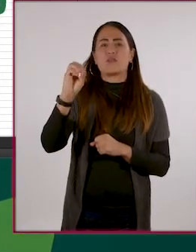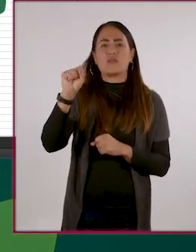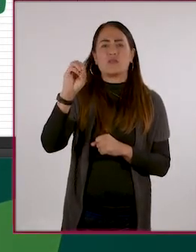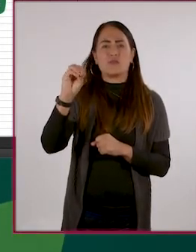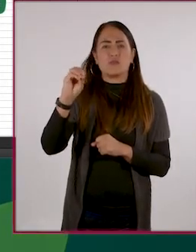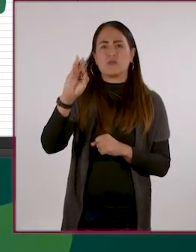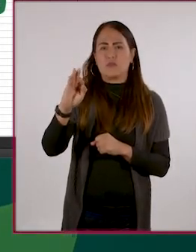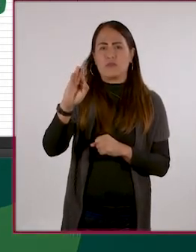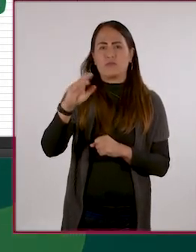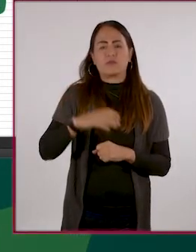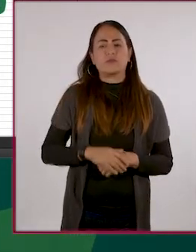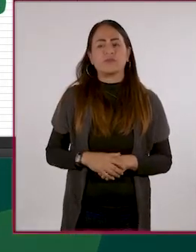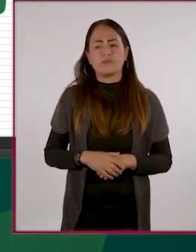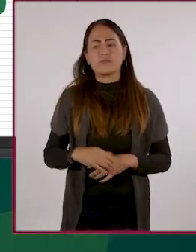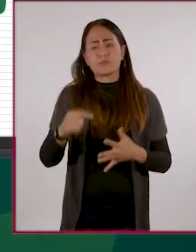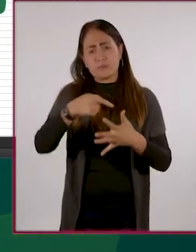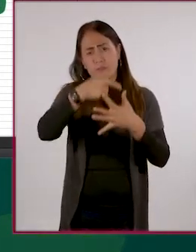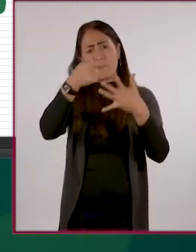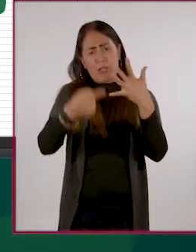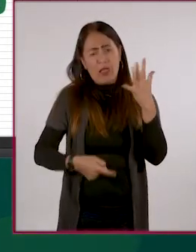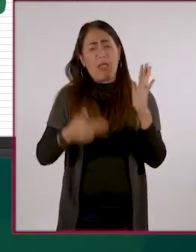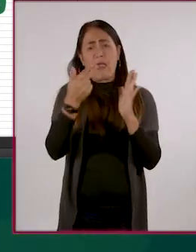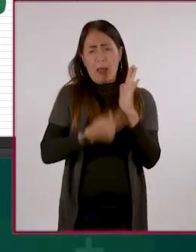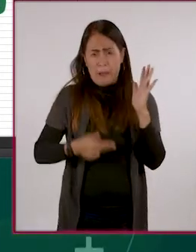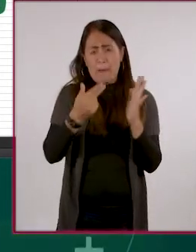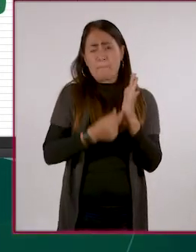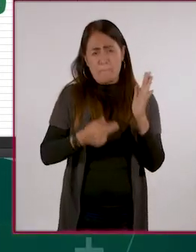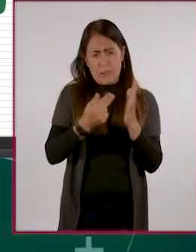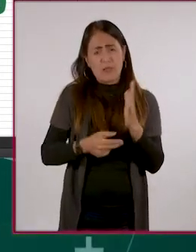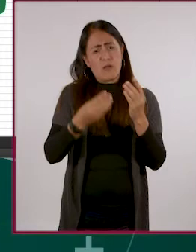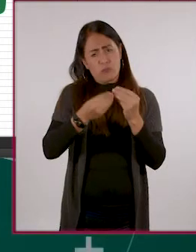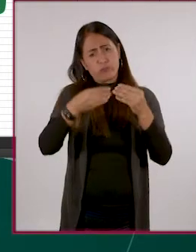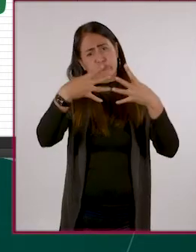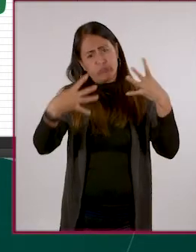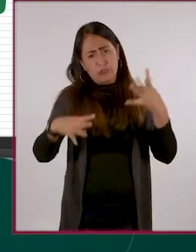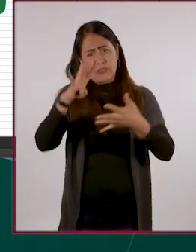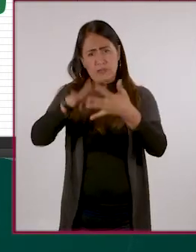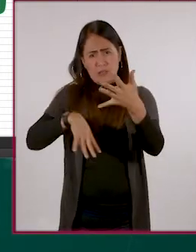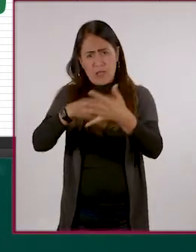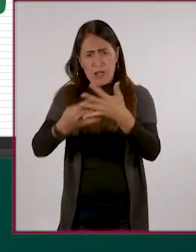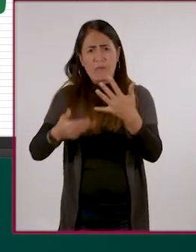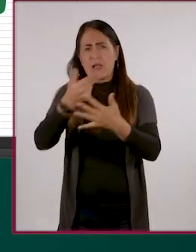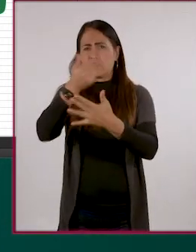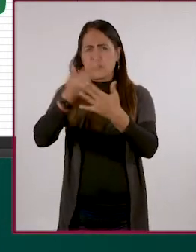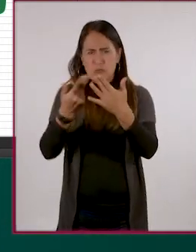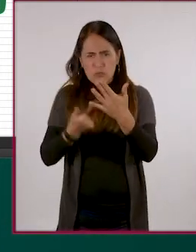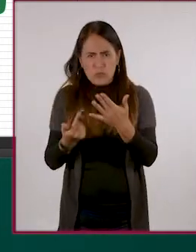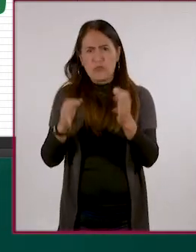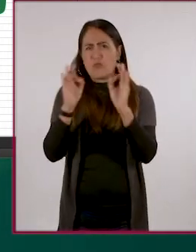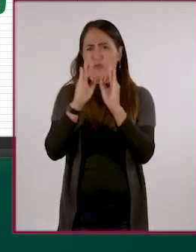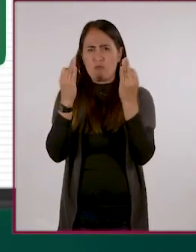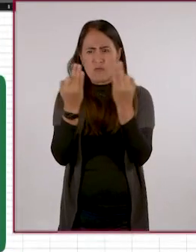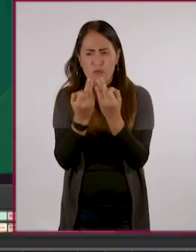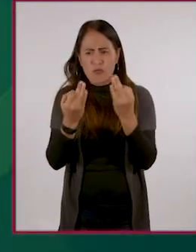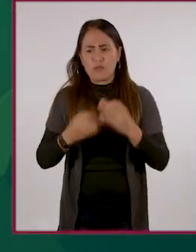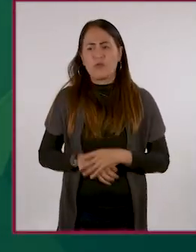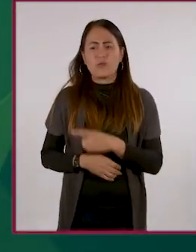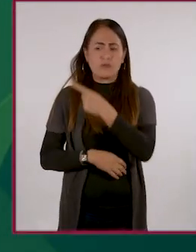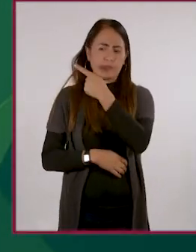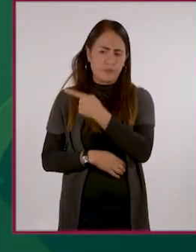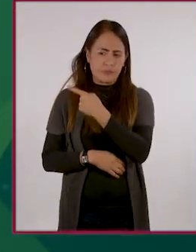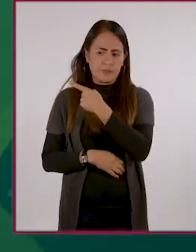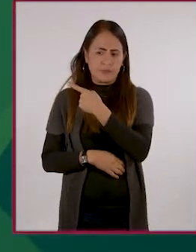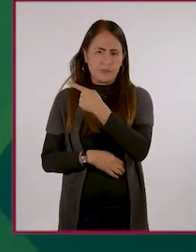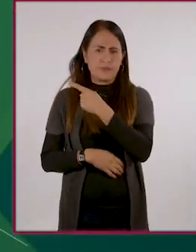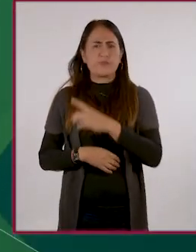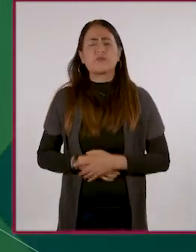para hojas de cálculo. Tiene un menú con varias herramientas como gráficos, tablas dinámicas y funciones. ThinkFree